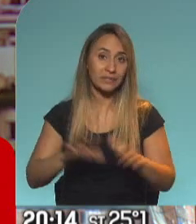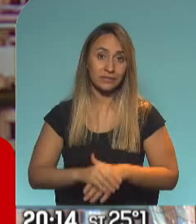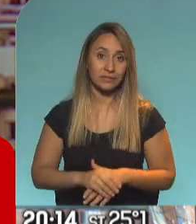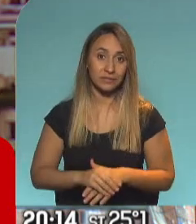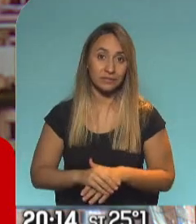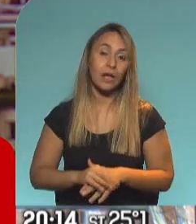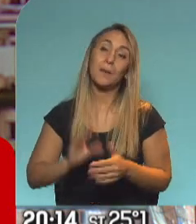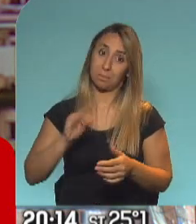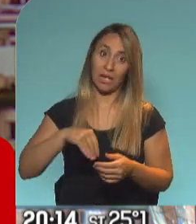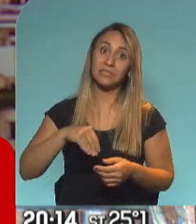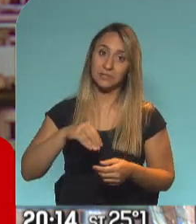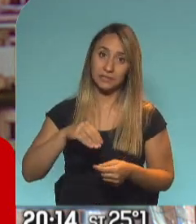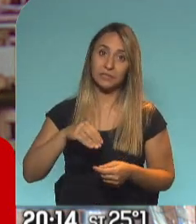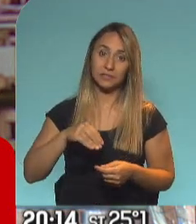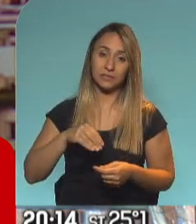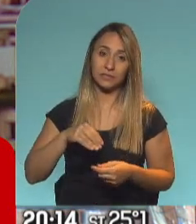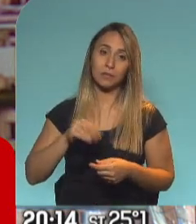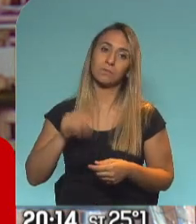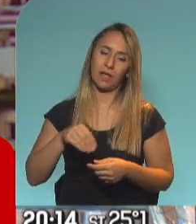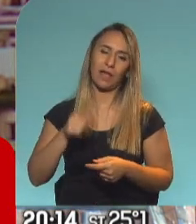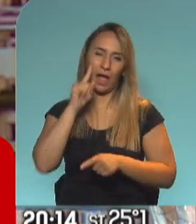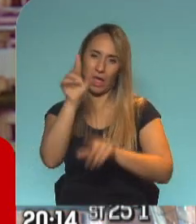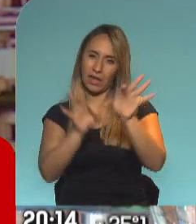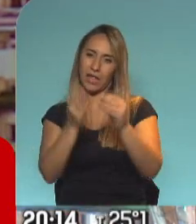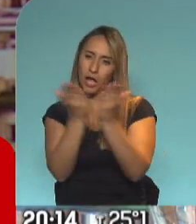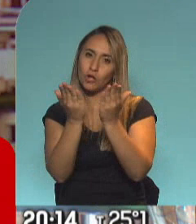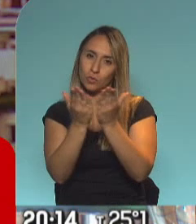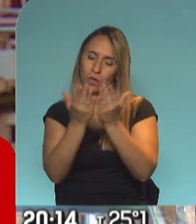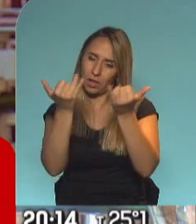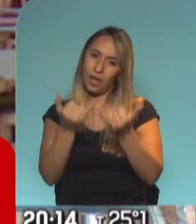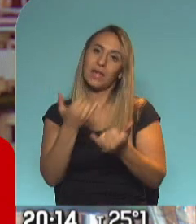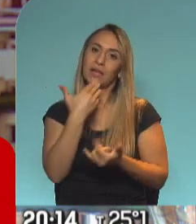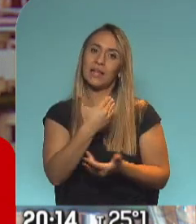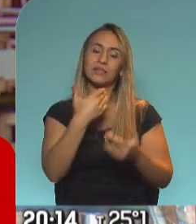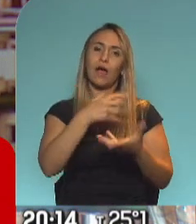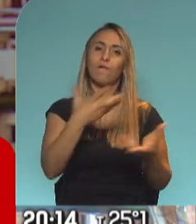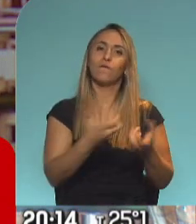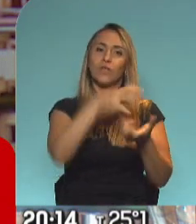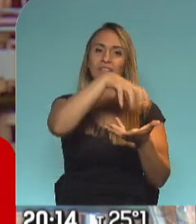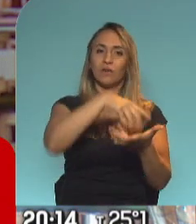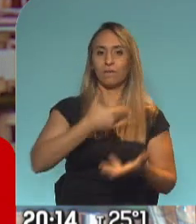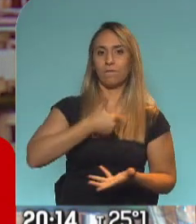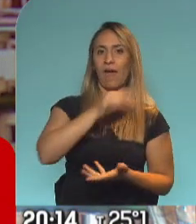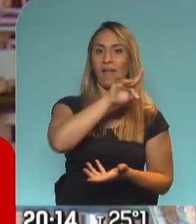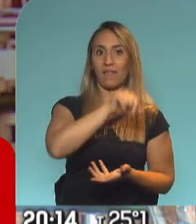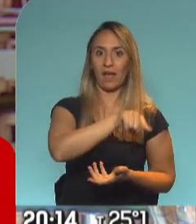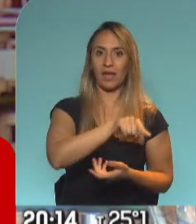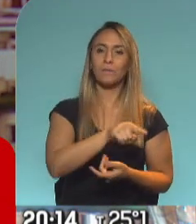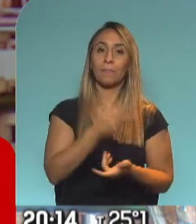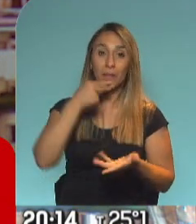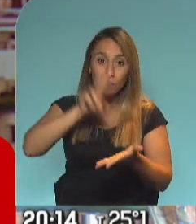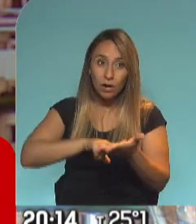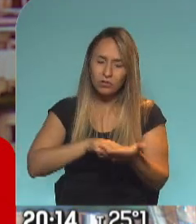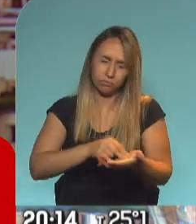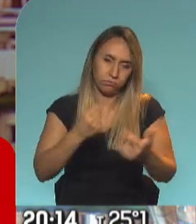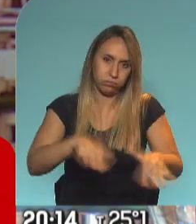sí. Y además hay estudios hechos por la Fundación FADA en donde la carga impositiva es sumamente importante. Vos dijiste